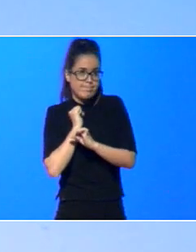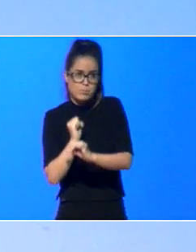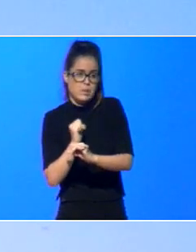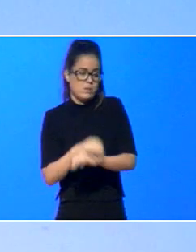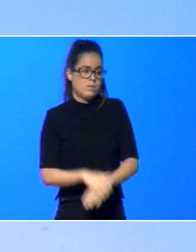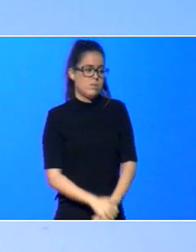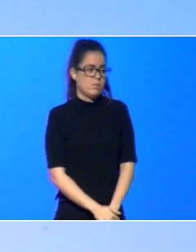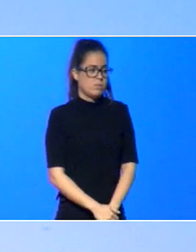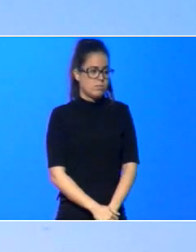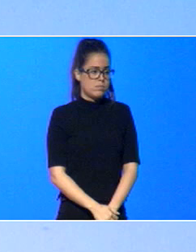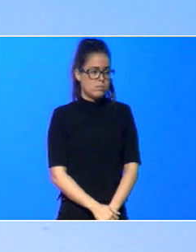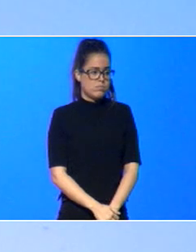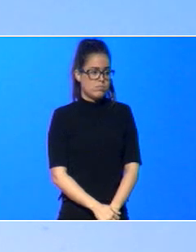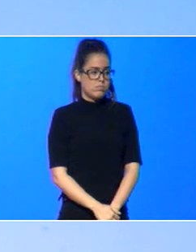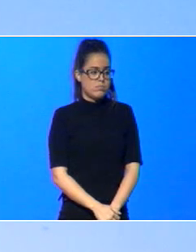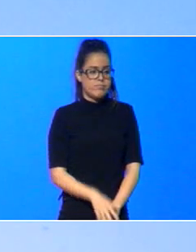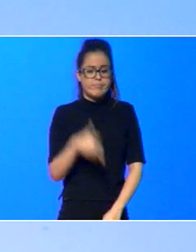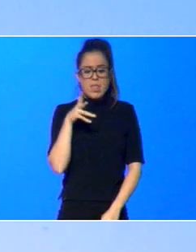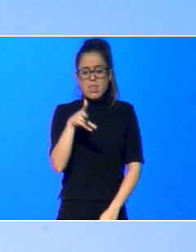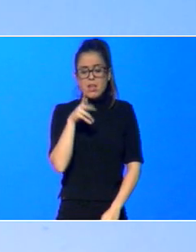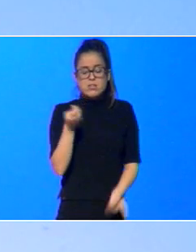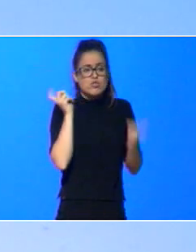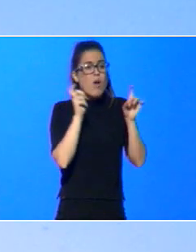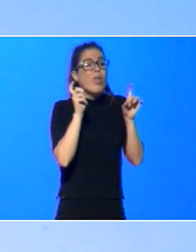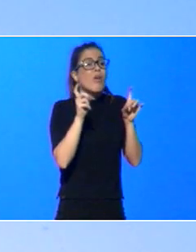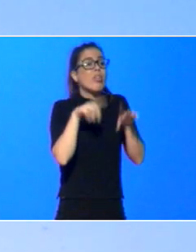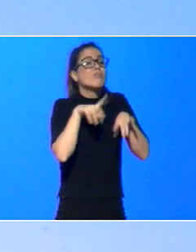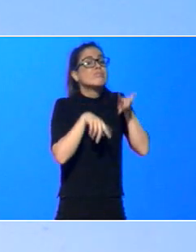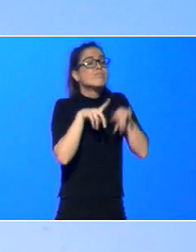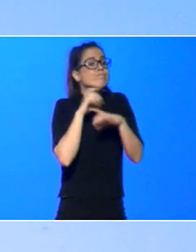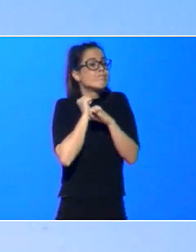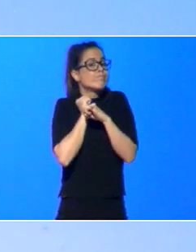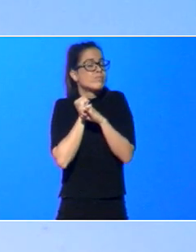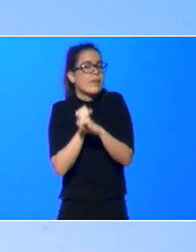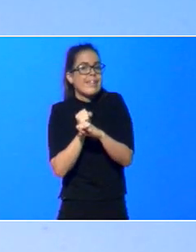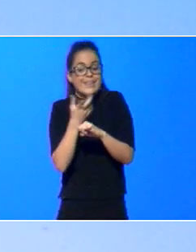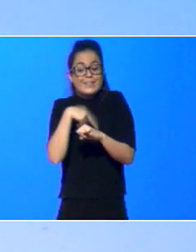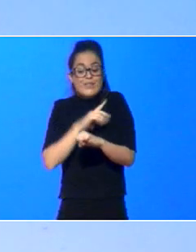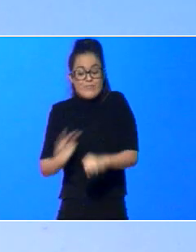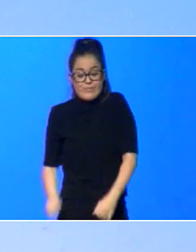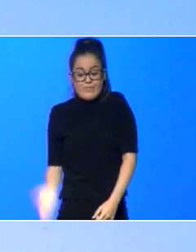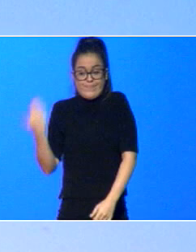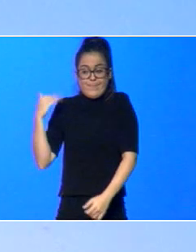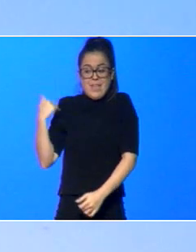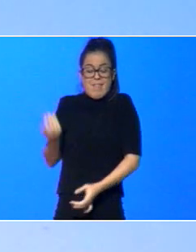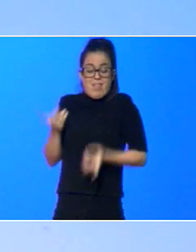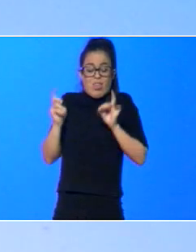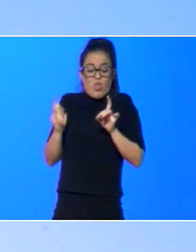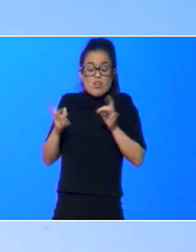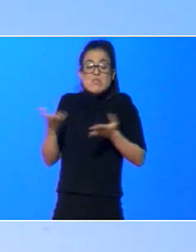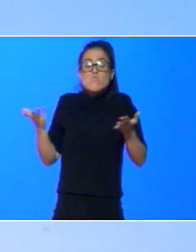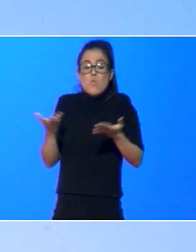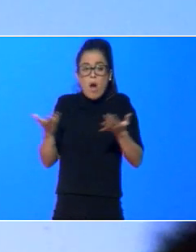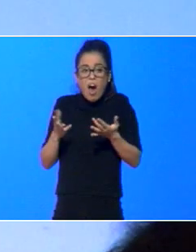el significado del derecho a la educación depende no De qué tipo de Educación queremos de que Hacia dónde orientamos la educación